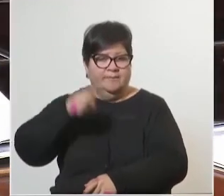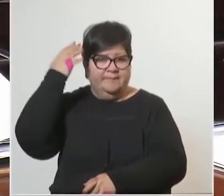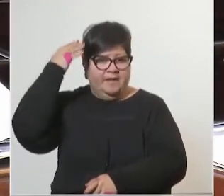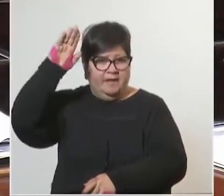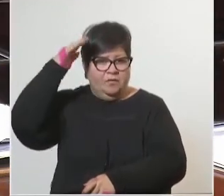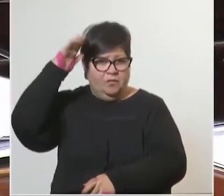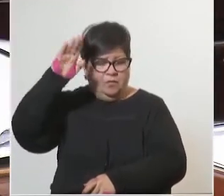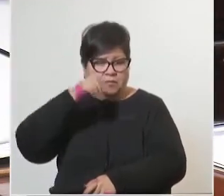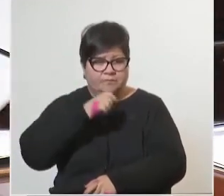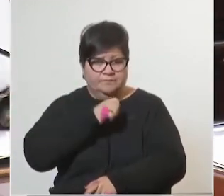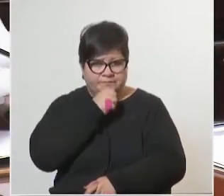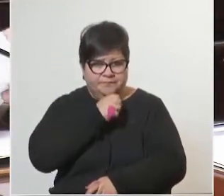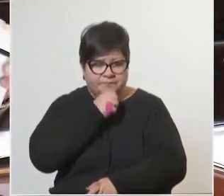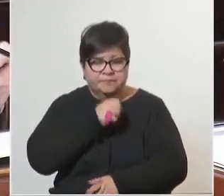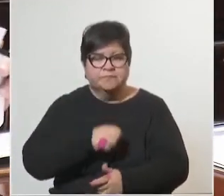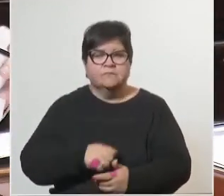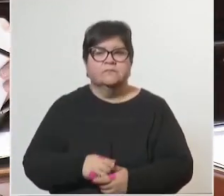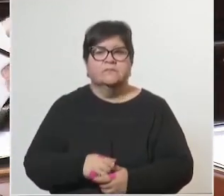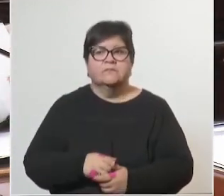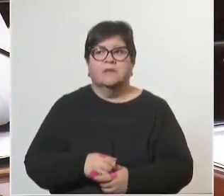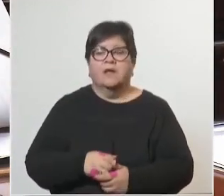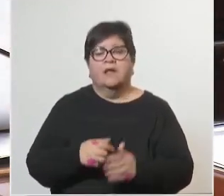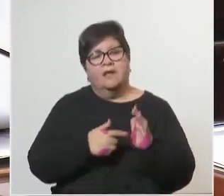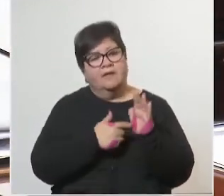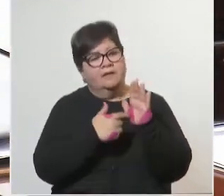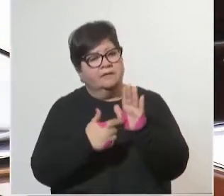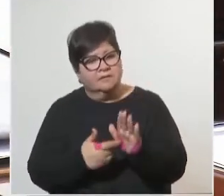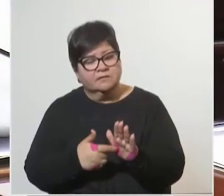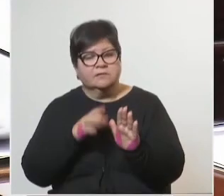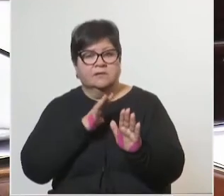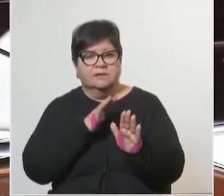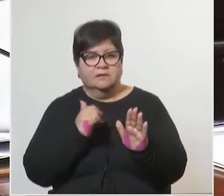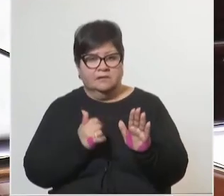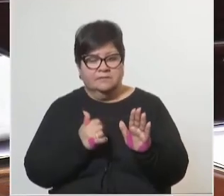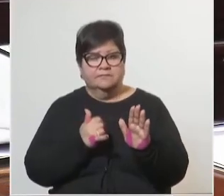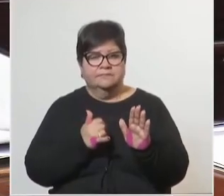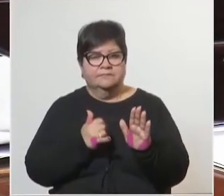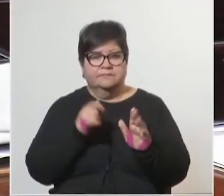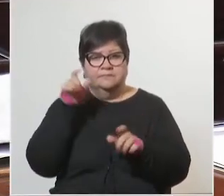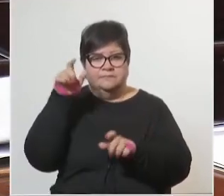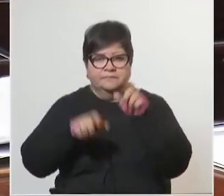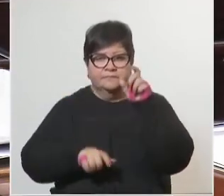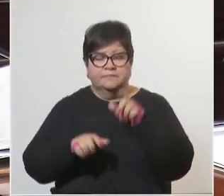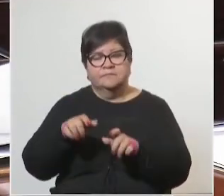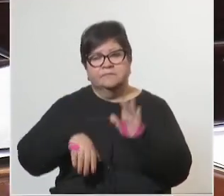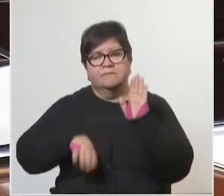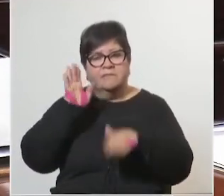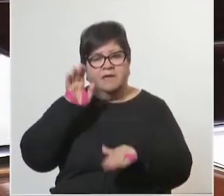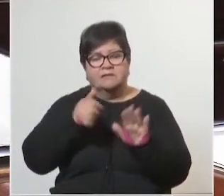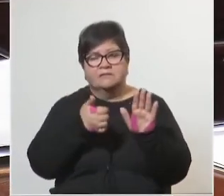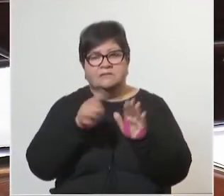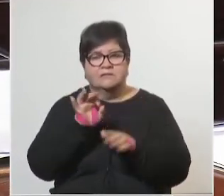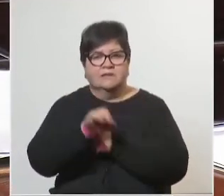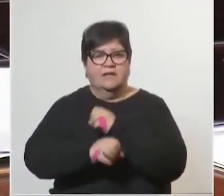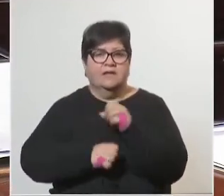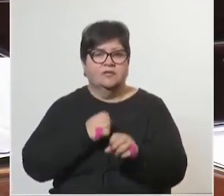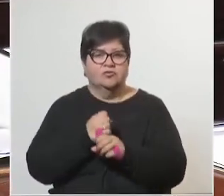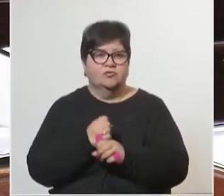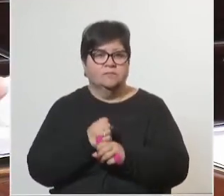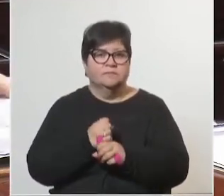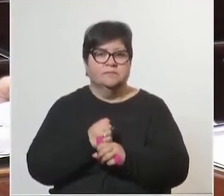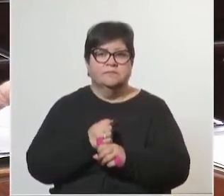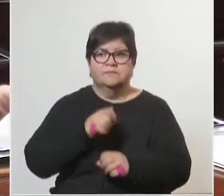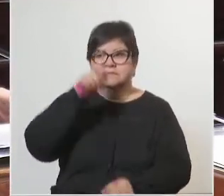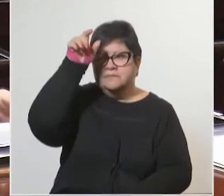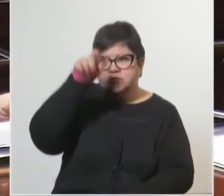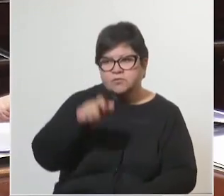que indica como personas mayores aquellas que tienen más de 60 años, diciendo persona